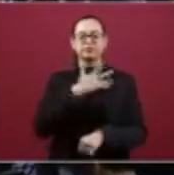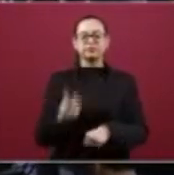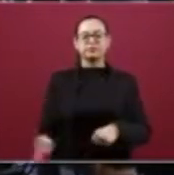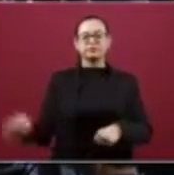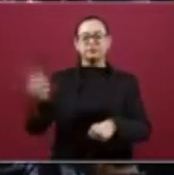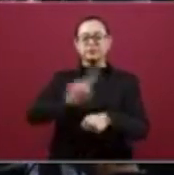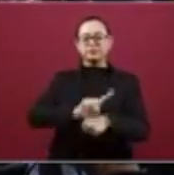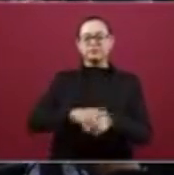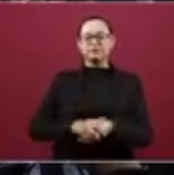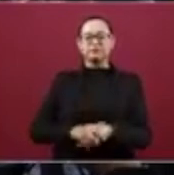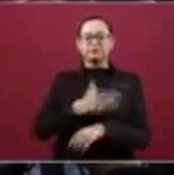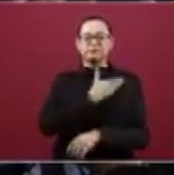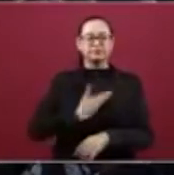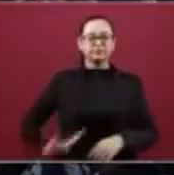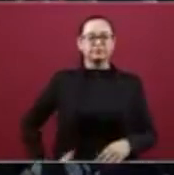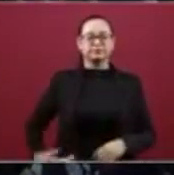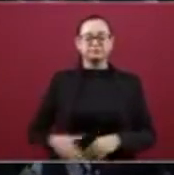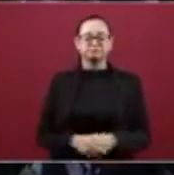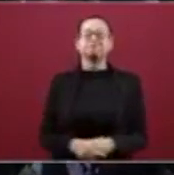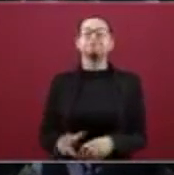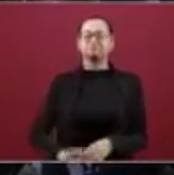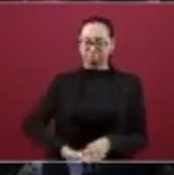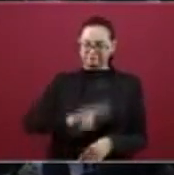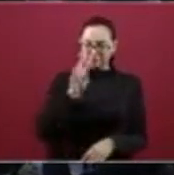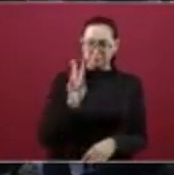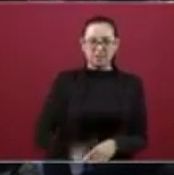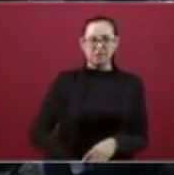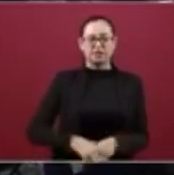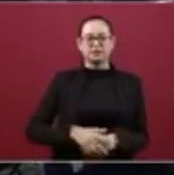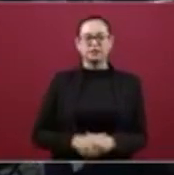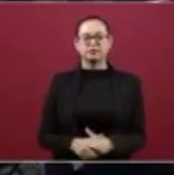Buenos días, presidente. Efectivamente,